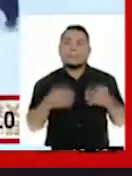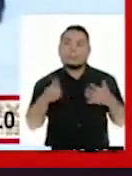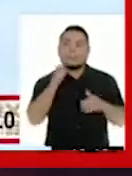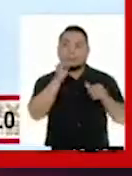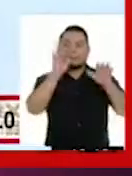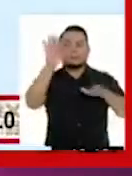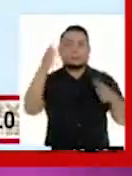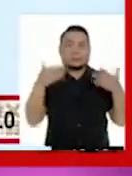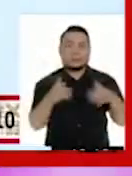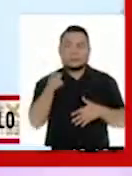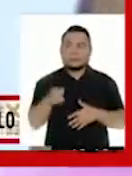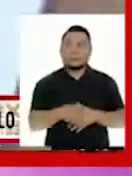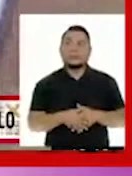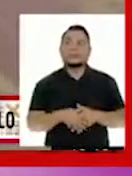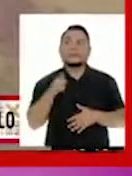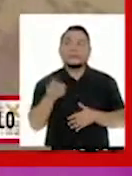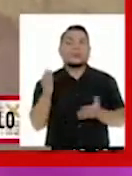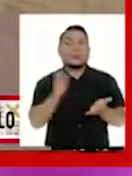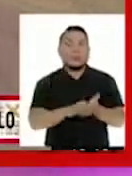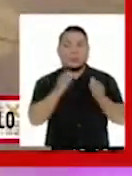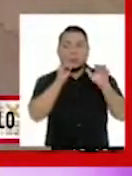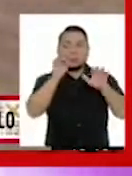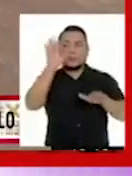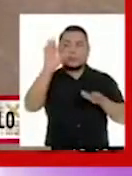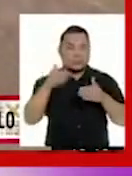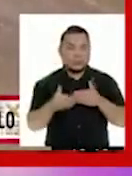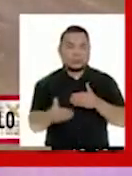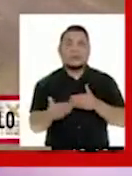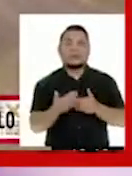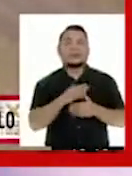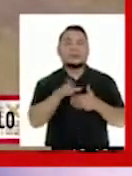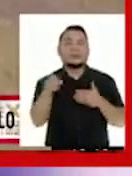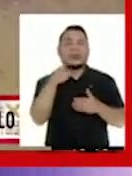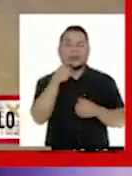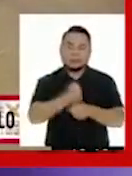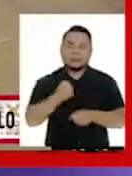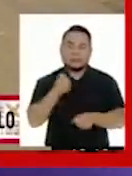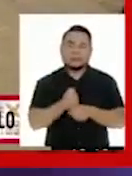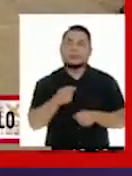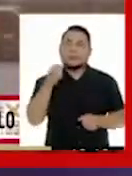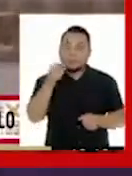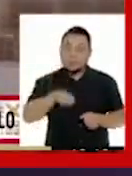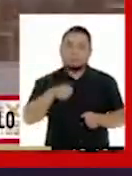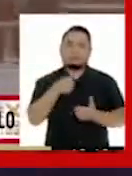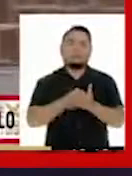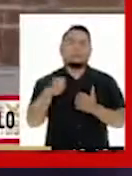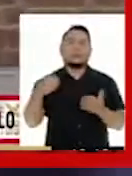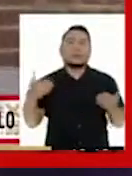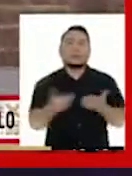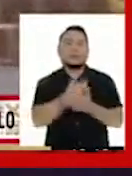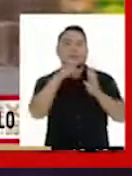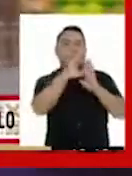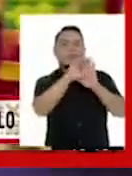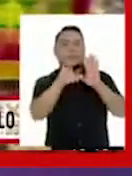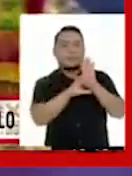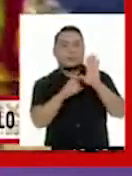con mucha firmeza, ha nombrado un gabinete que él considera que es el que necesita y que no ha sido del gusto de la